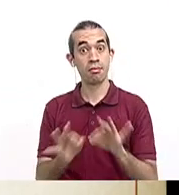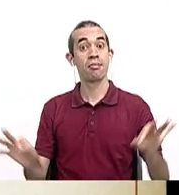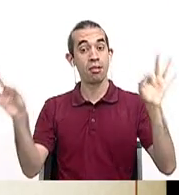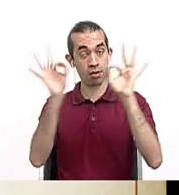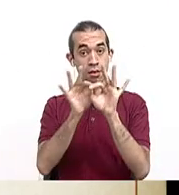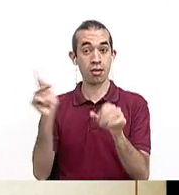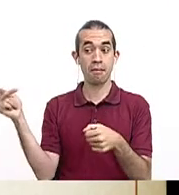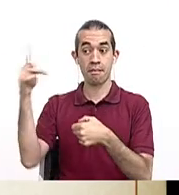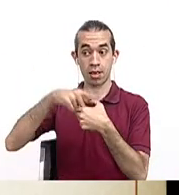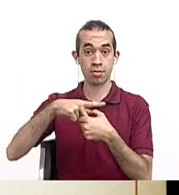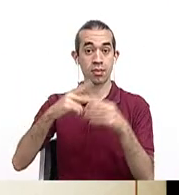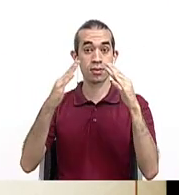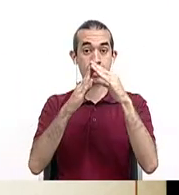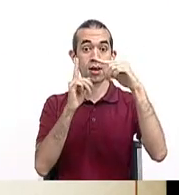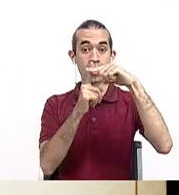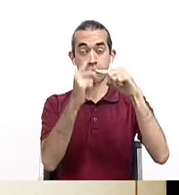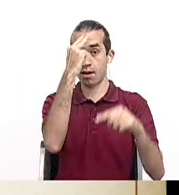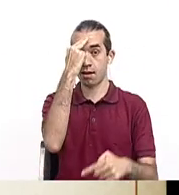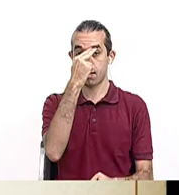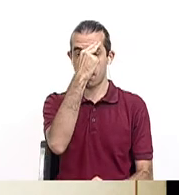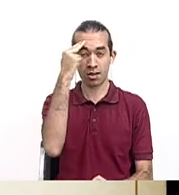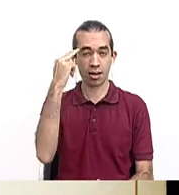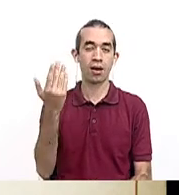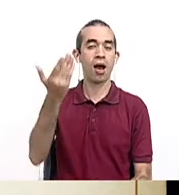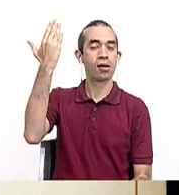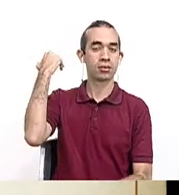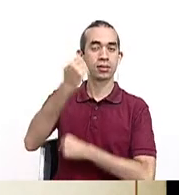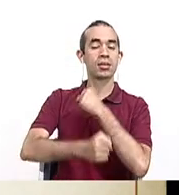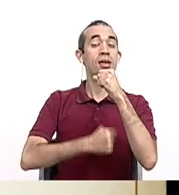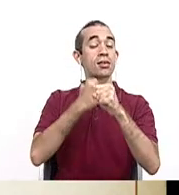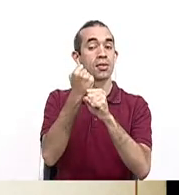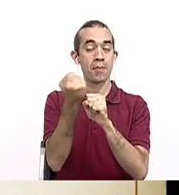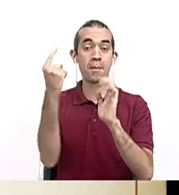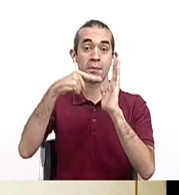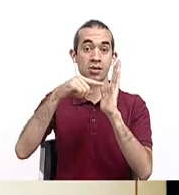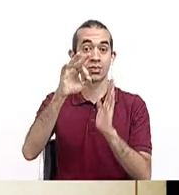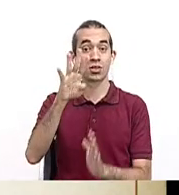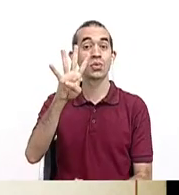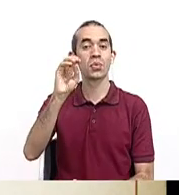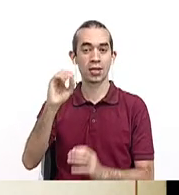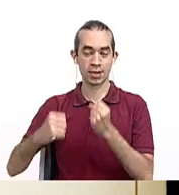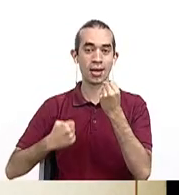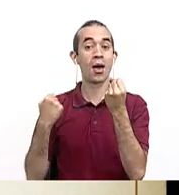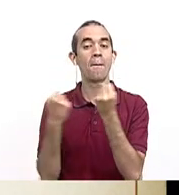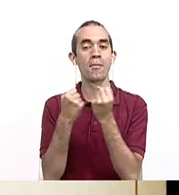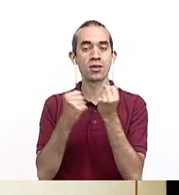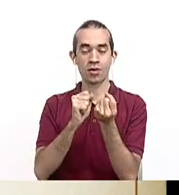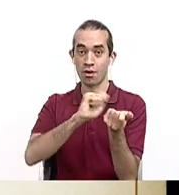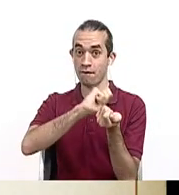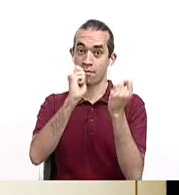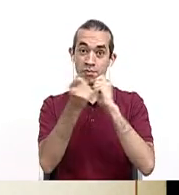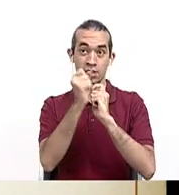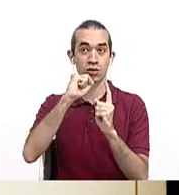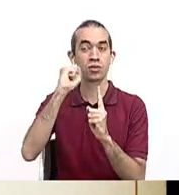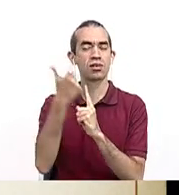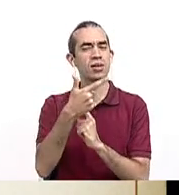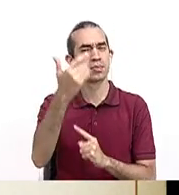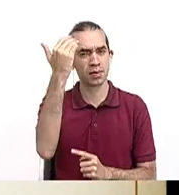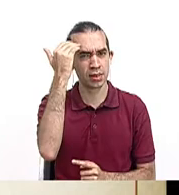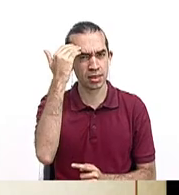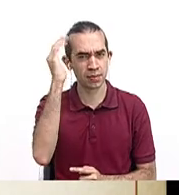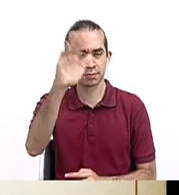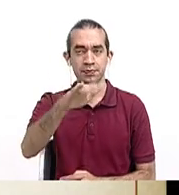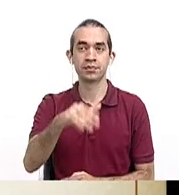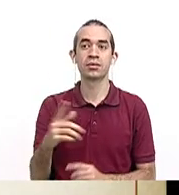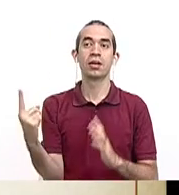participación de la iglesia católica en los años 40 apoyando las reformas sociales por cierto las elecciones